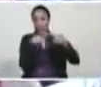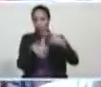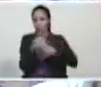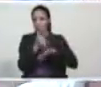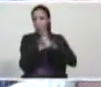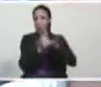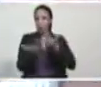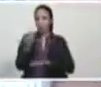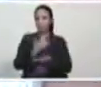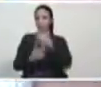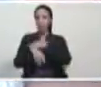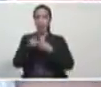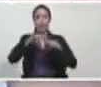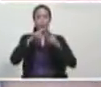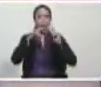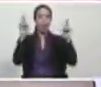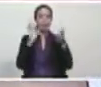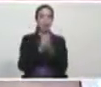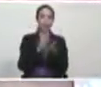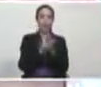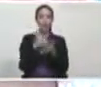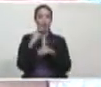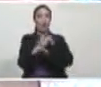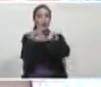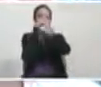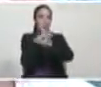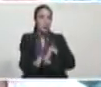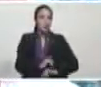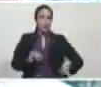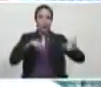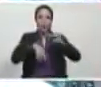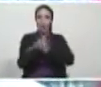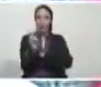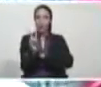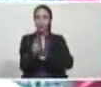paz, la prosperidad, la belleza, la felicidad de Venezuela.